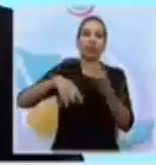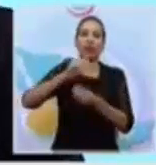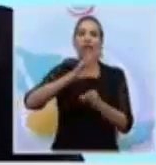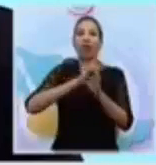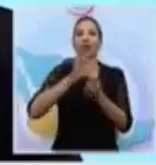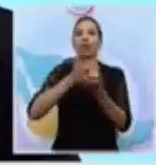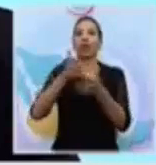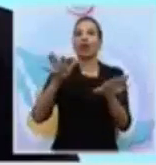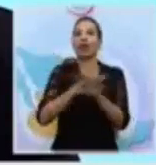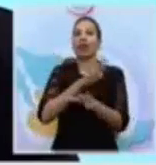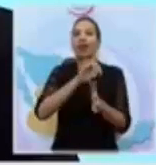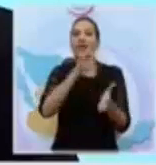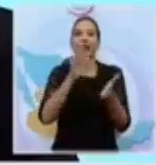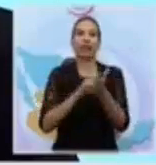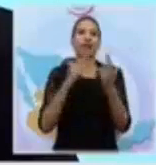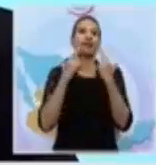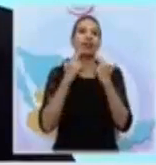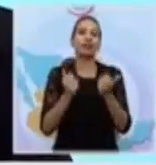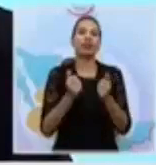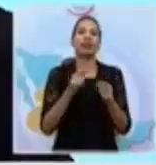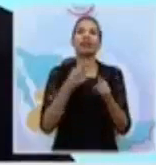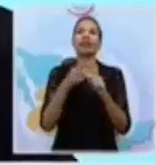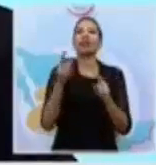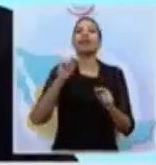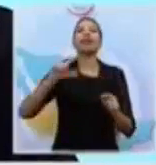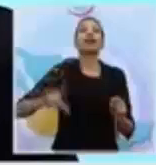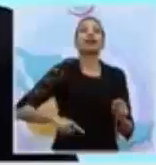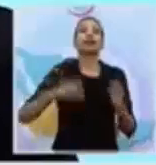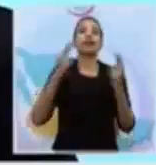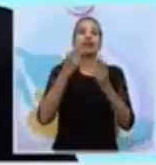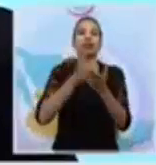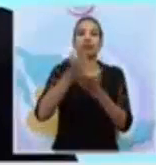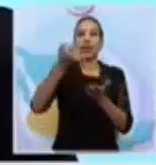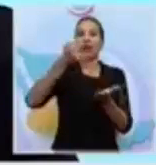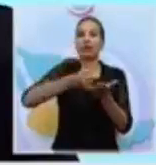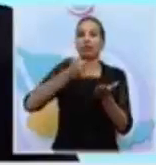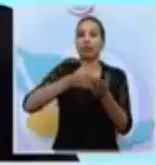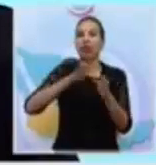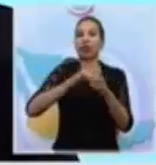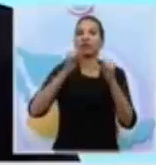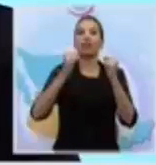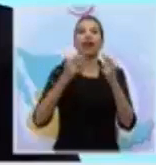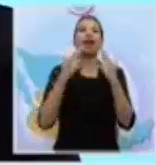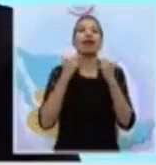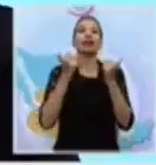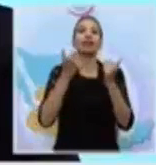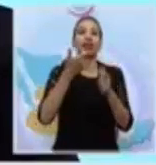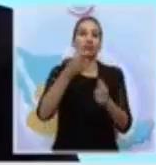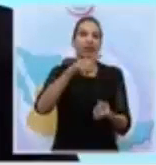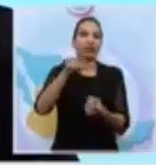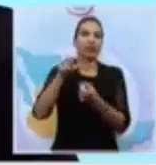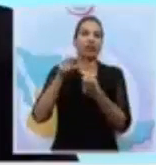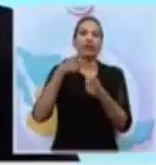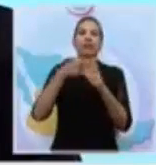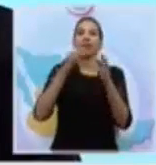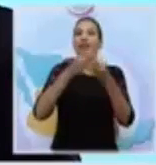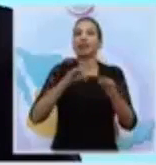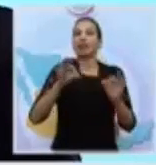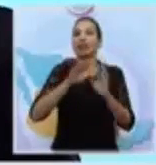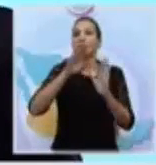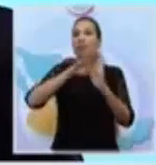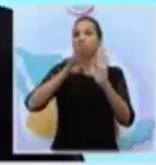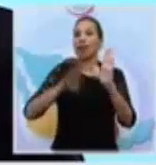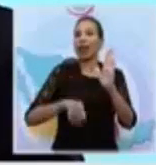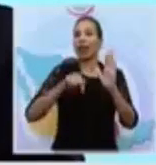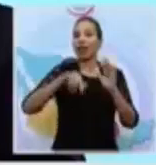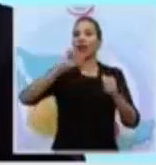fiscales. El estado de bienestar requiere un estado fiscalmente fuerte. La recaudación fiscal en México es una de las más bajas de